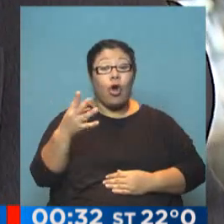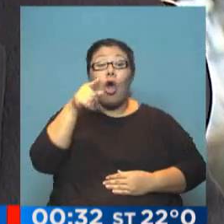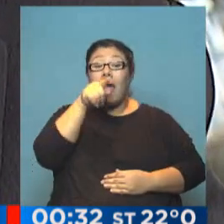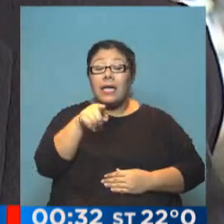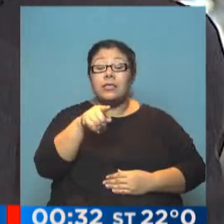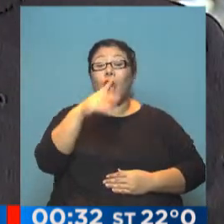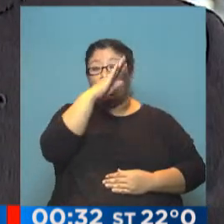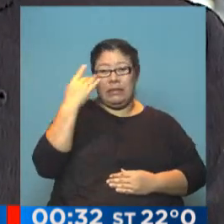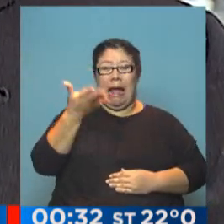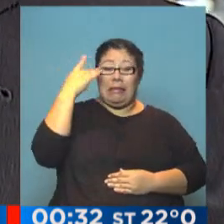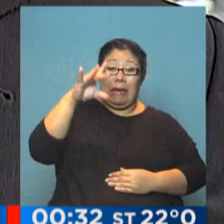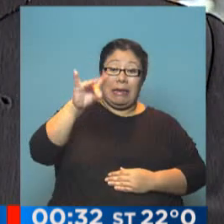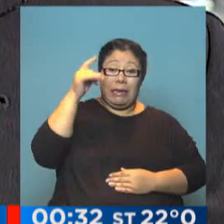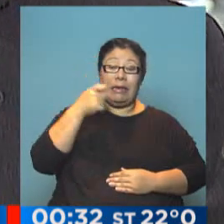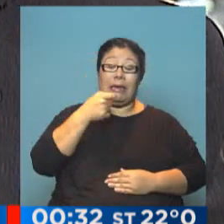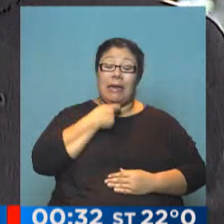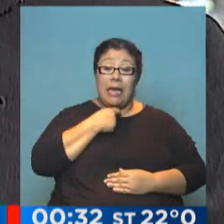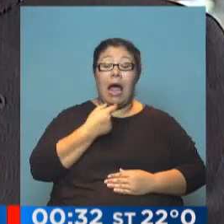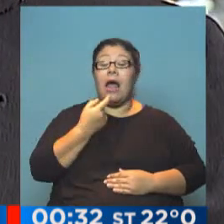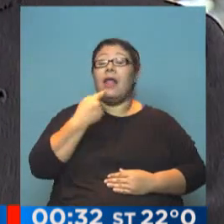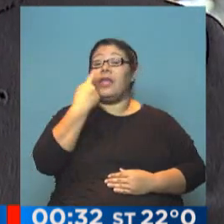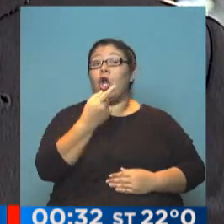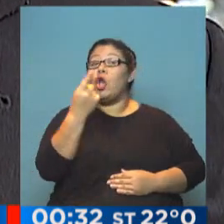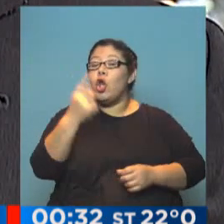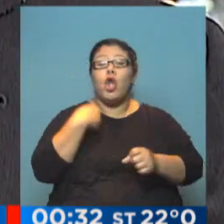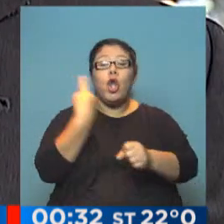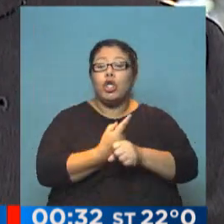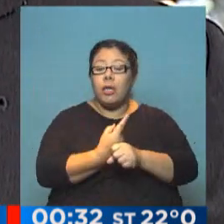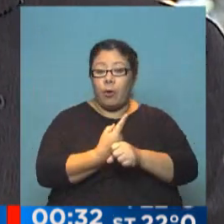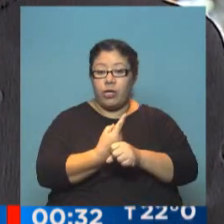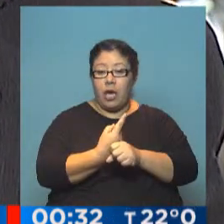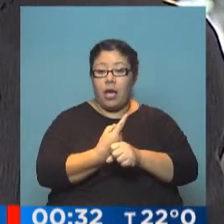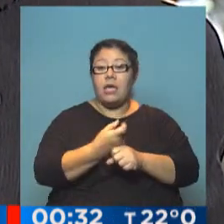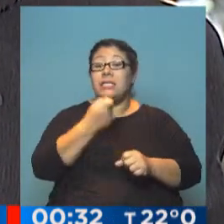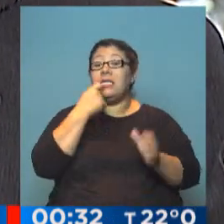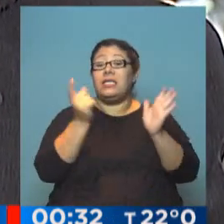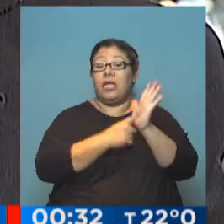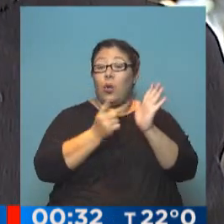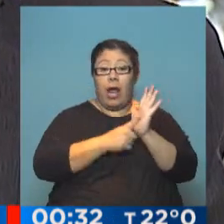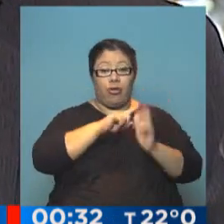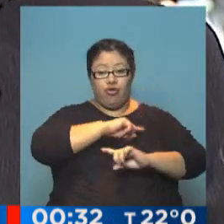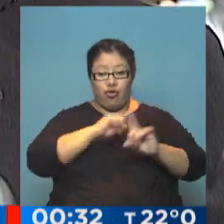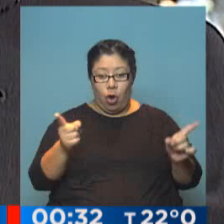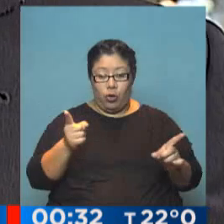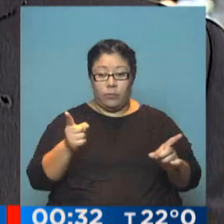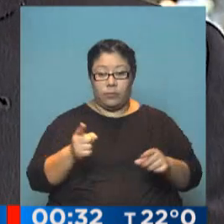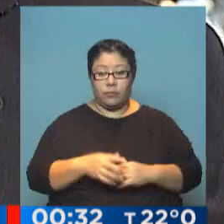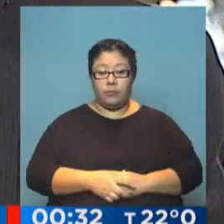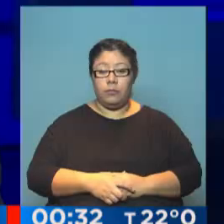menos podrían asumir como jueces titulares aquellos que ni siquiera tienen un acuerdo en el Senado.